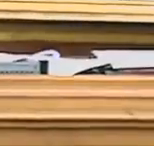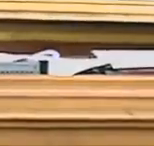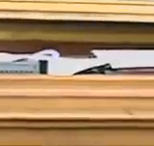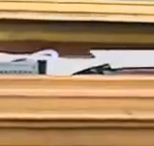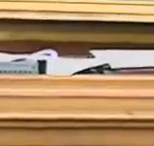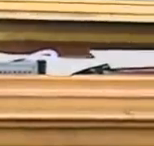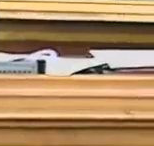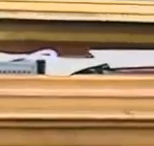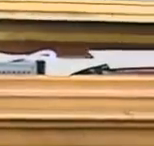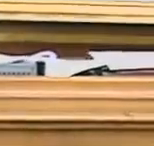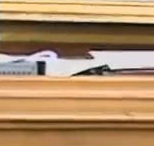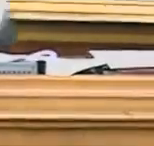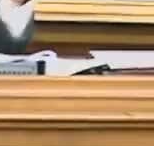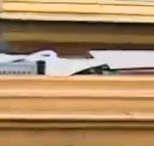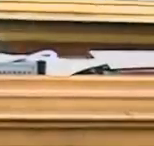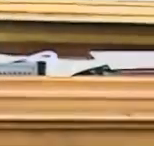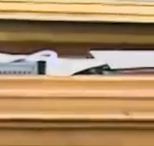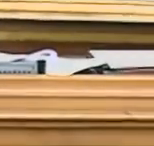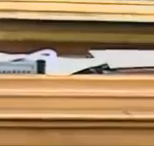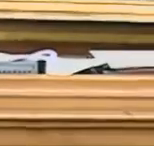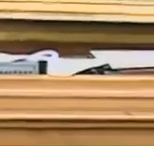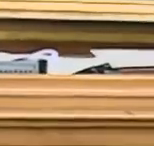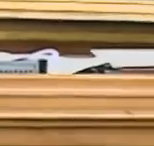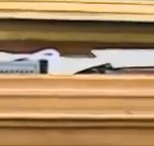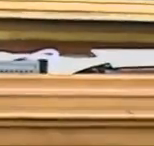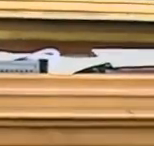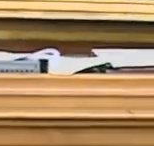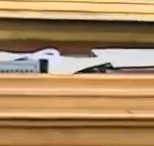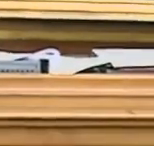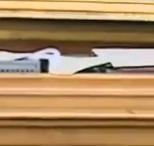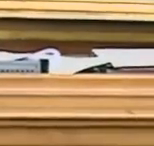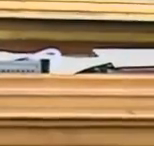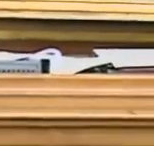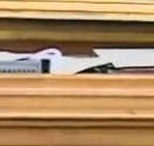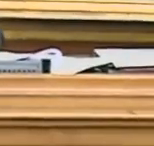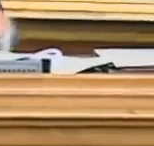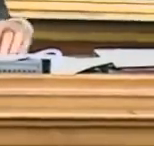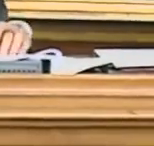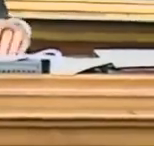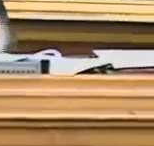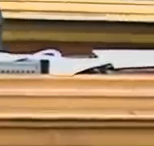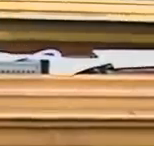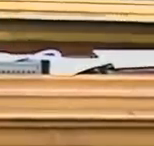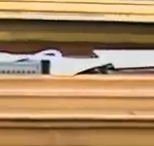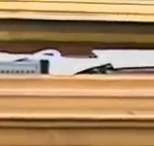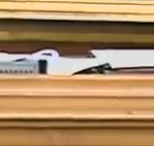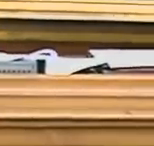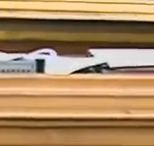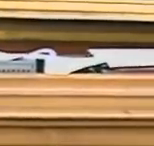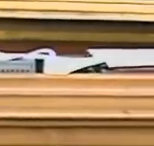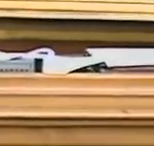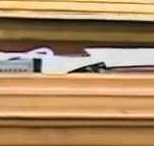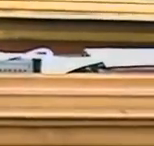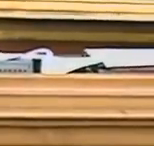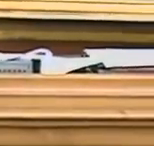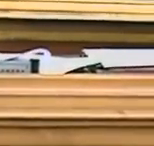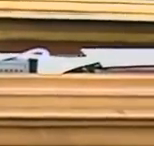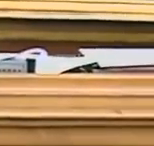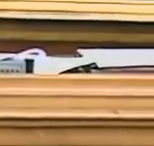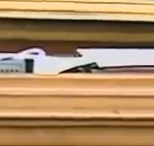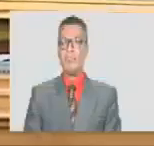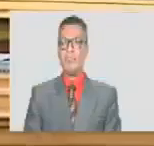ningún tipo de desagrado a nuestros invitados e invitadas especiales el día de hoy. Las honorables diputadas y